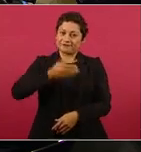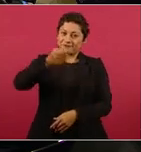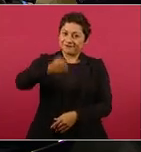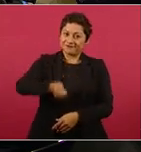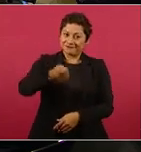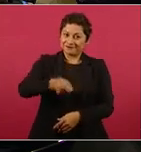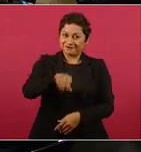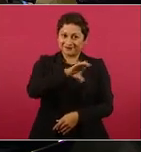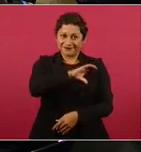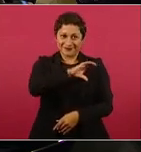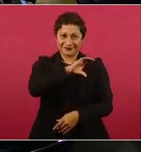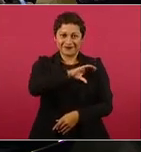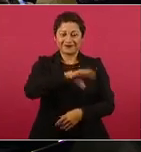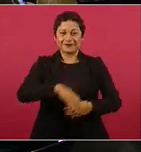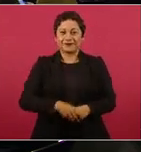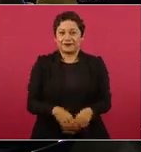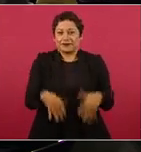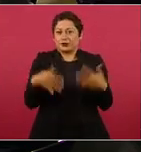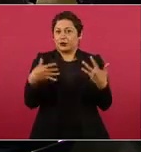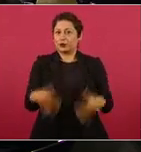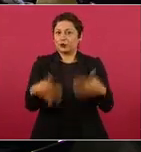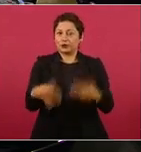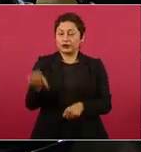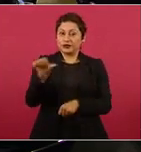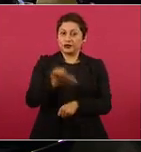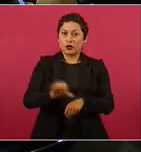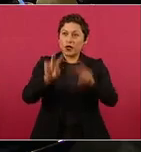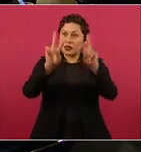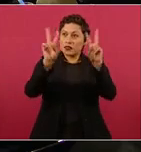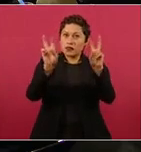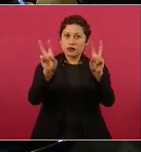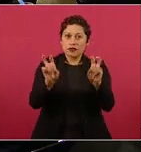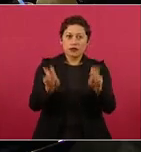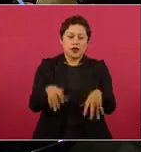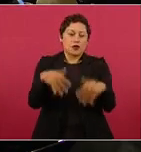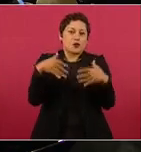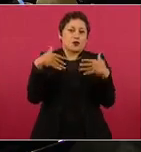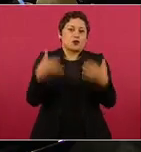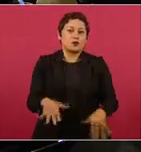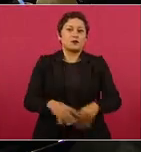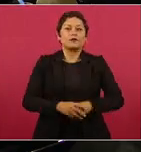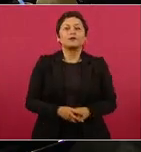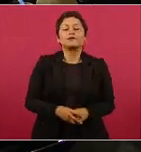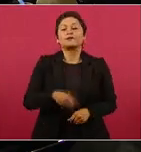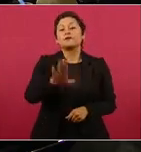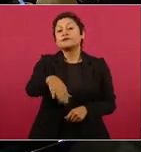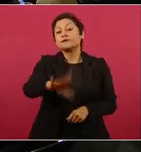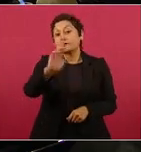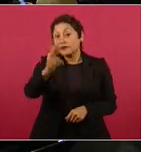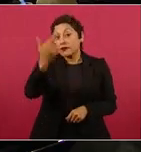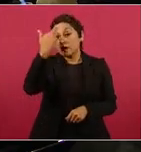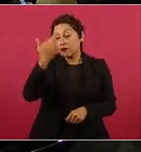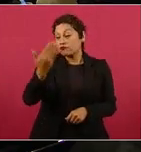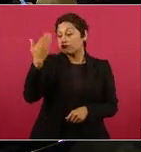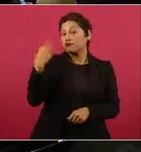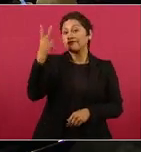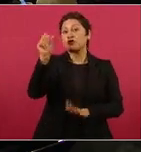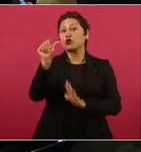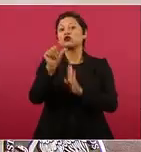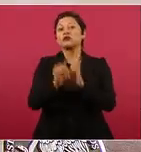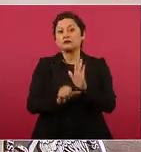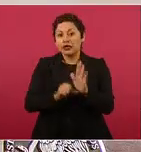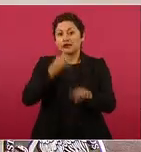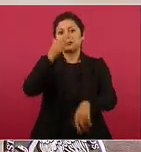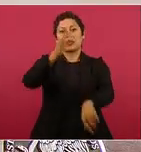afecto. Vaya que hay tarea hoy. Les recuerdo que hace dos meses les informamos del déficit de